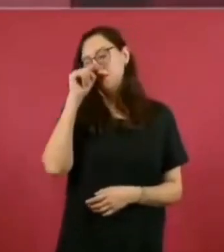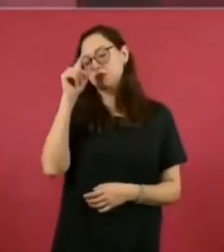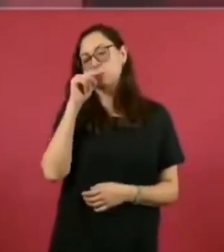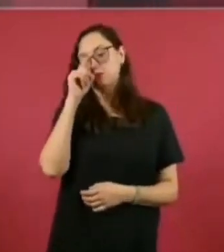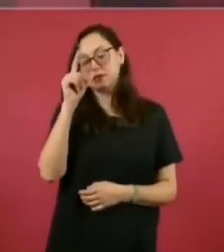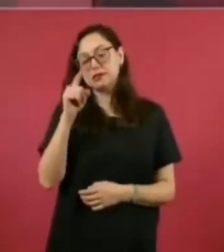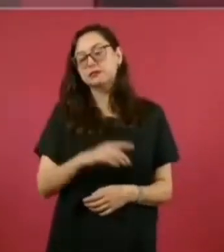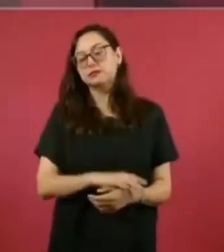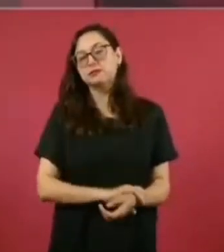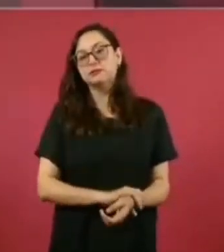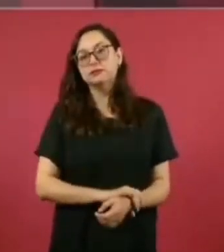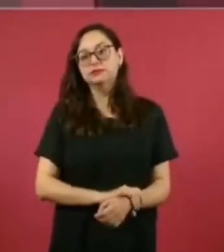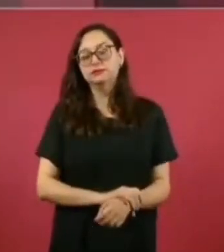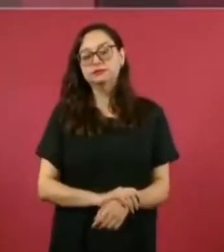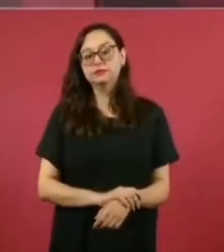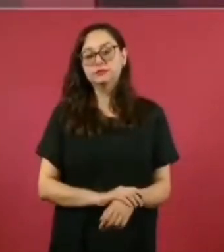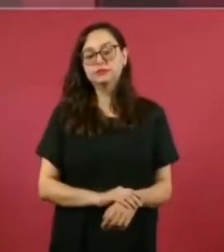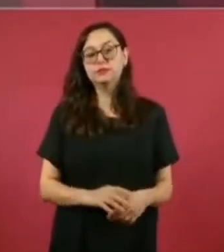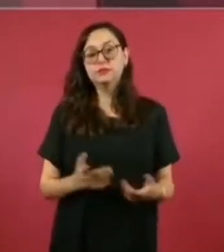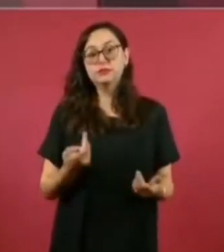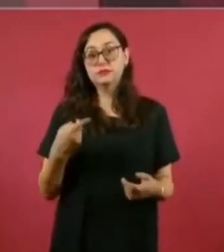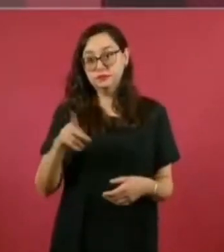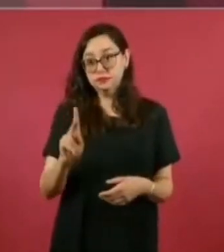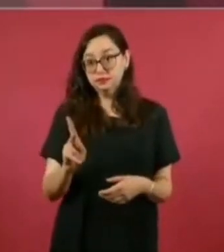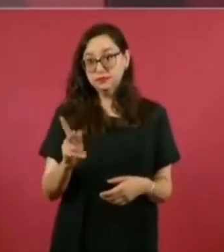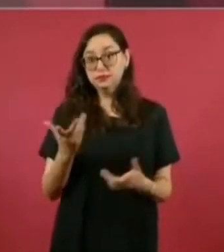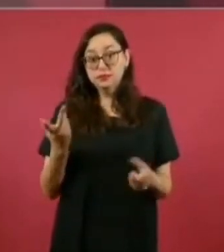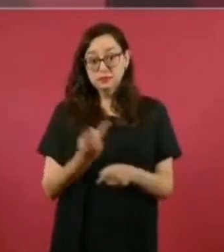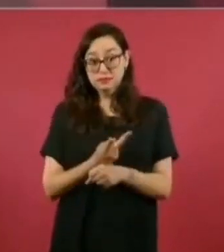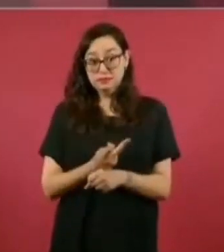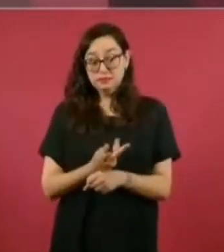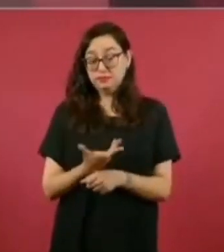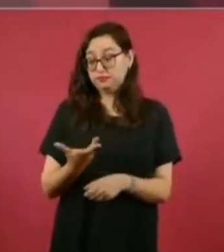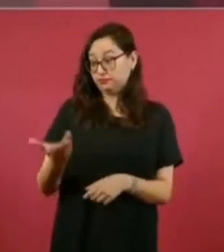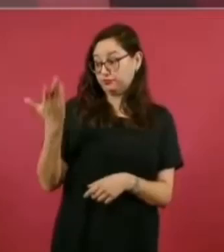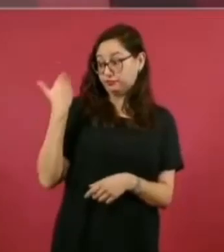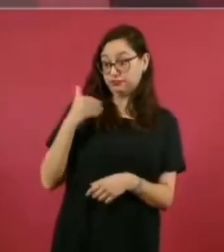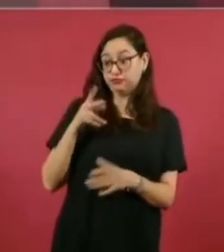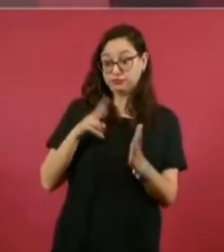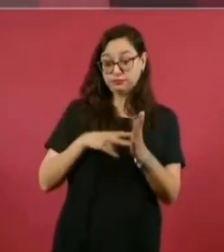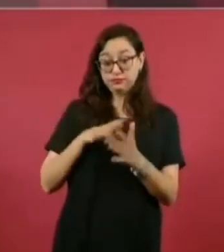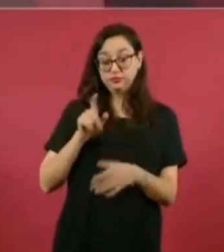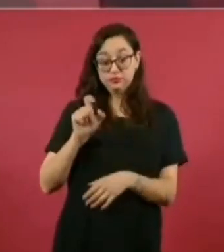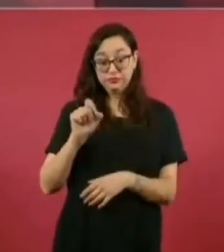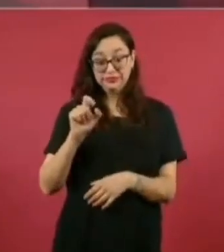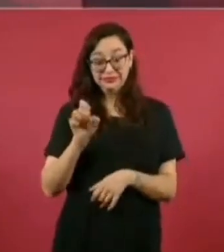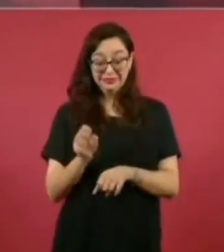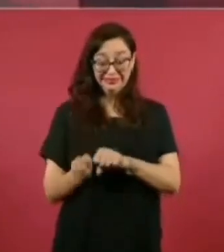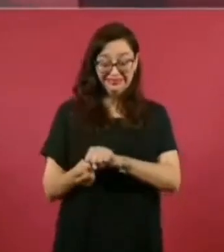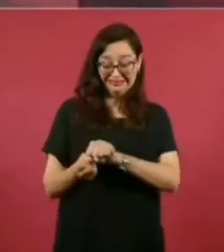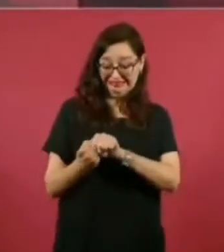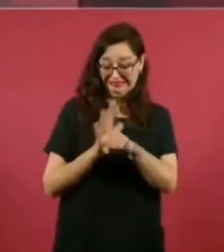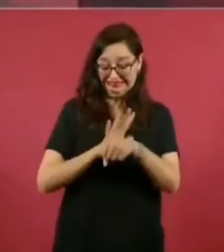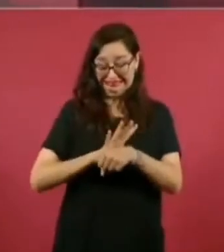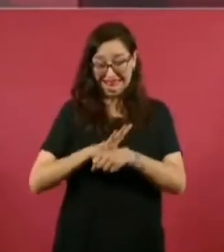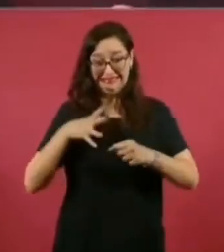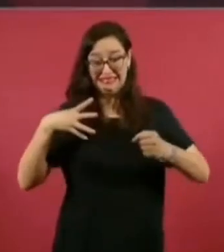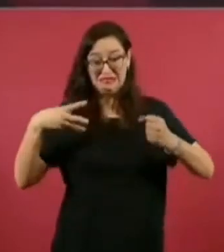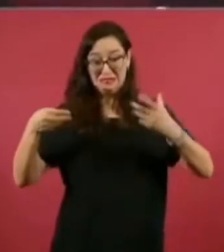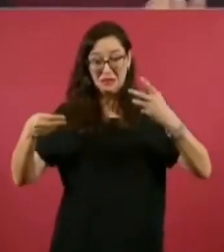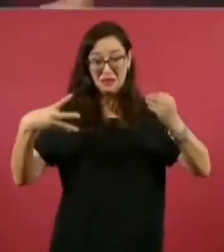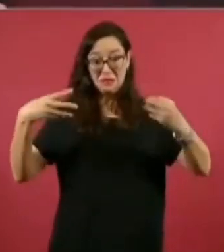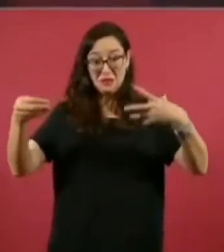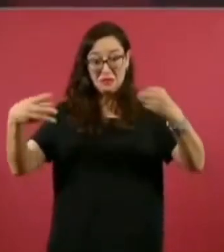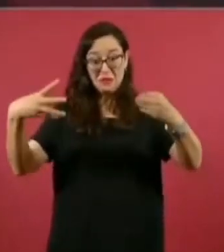vino la crisis de la pandemia, sí, y lo que me vinieron